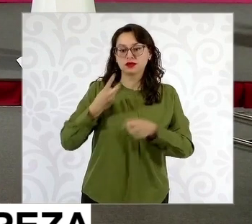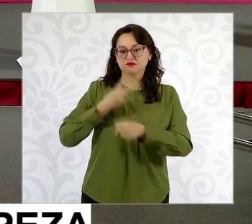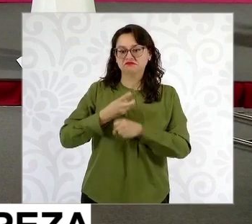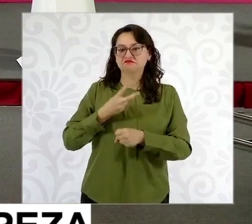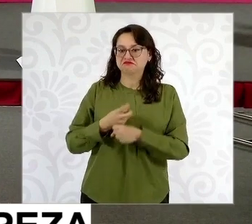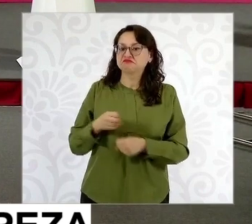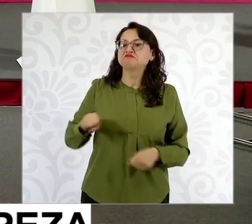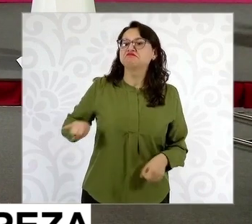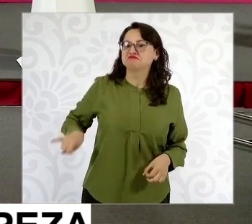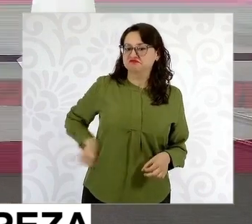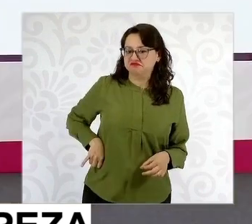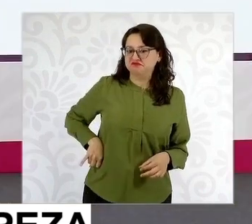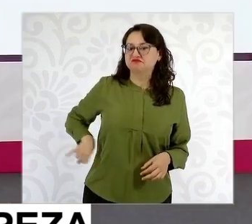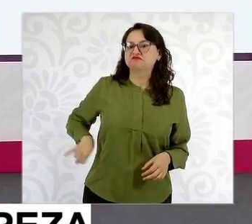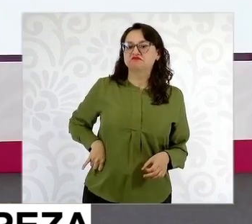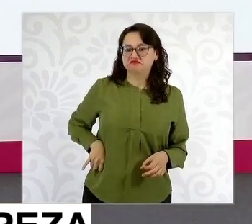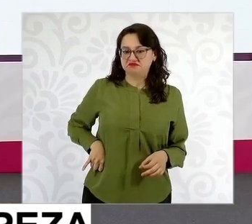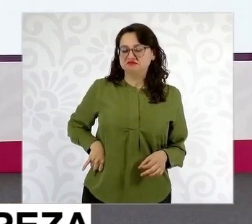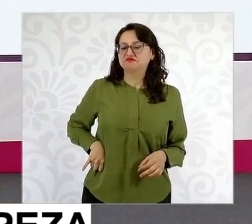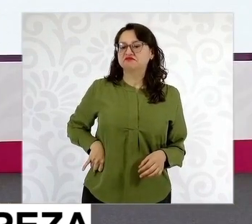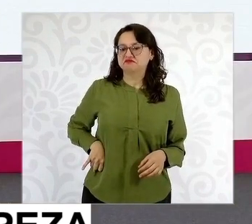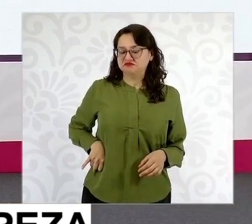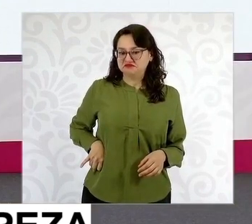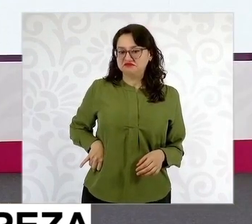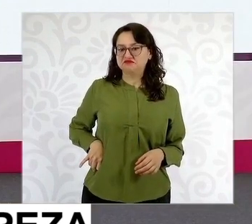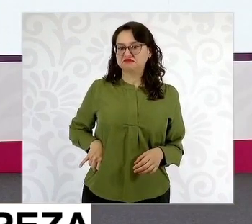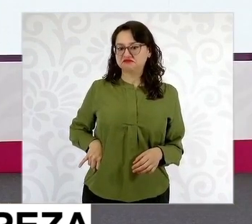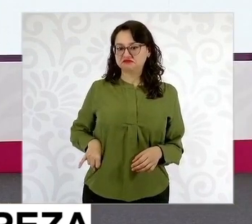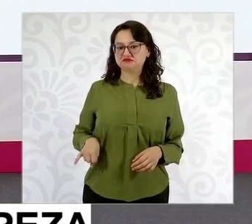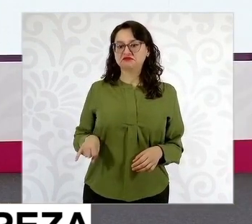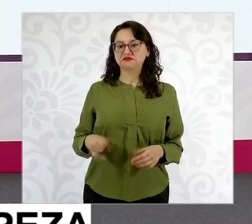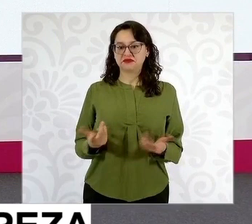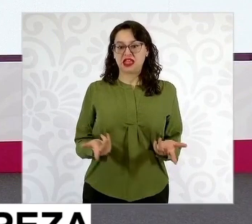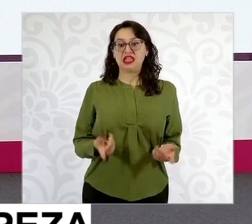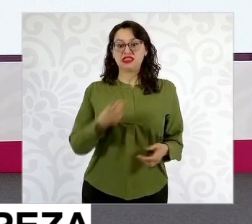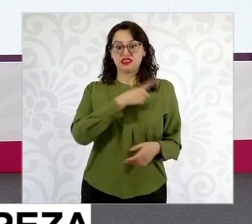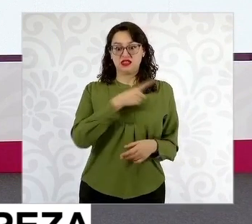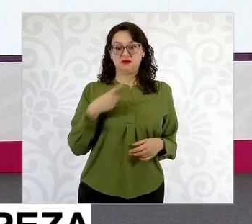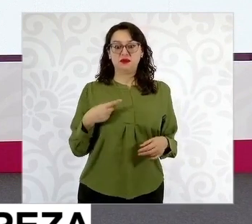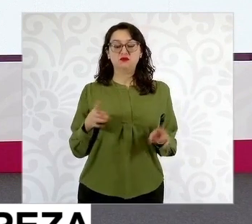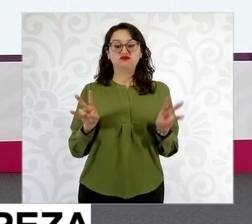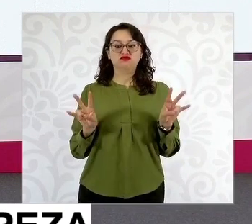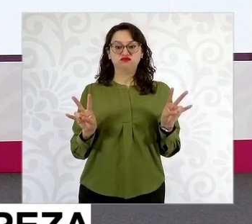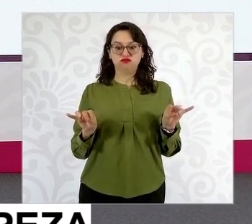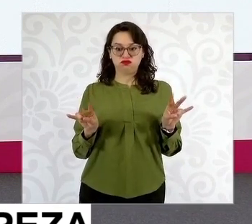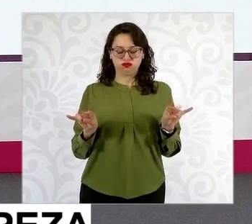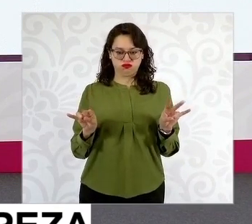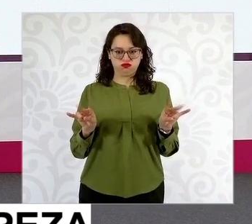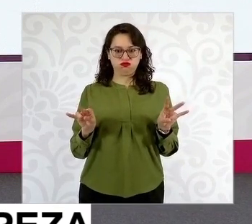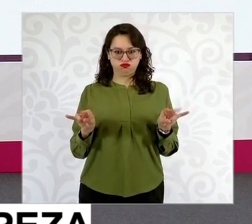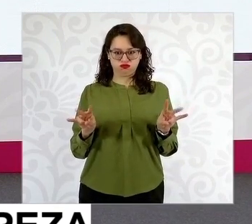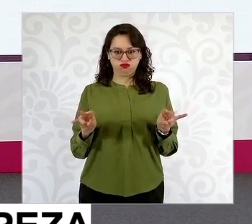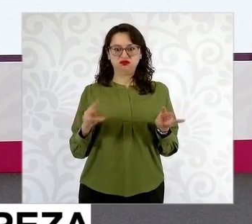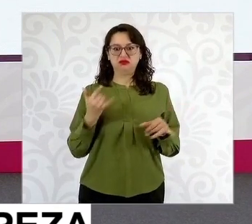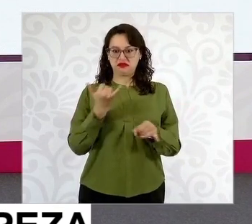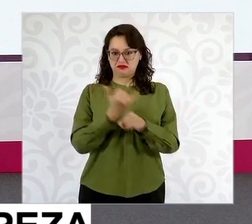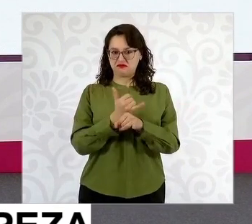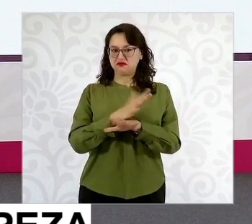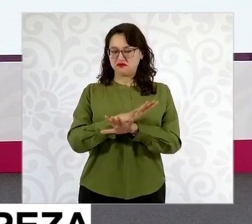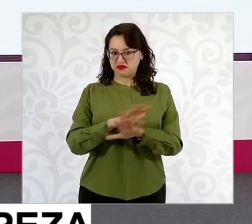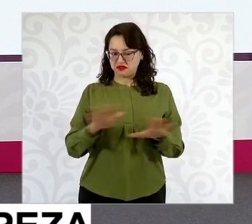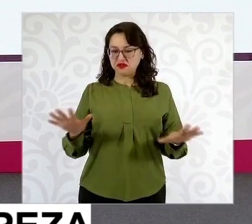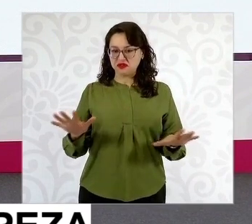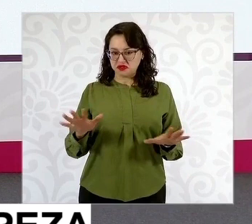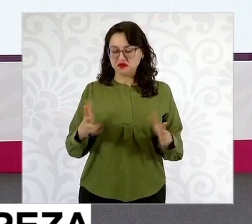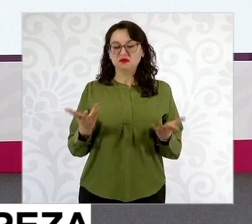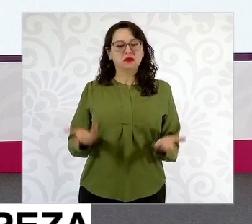interesante. Aquí hay que ponerse un poquito abusados porque tiene varios datos, pero bueno, esta